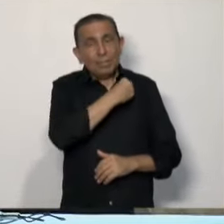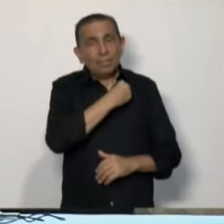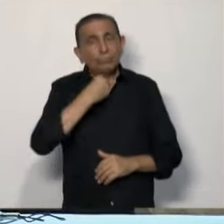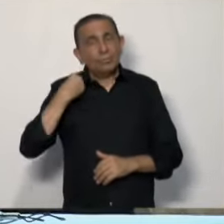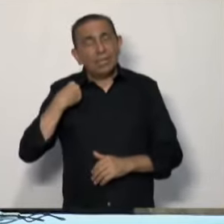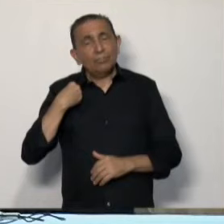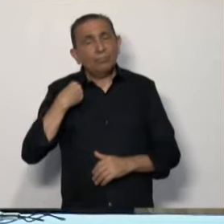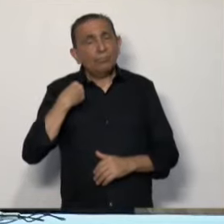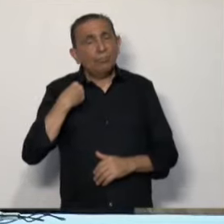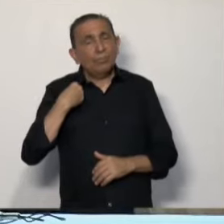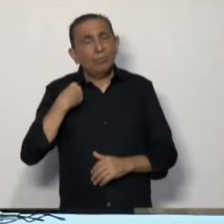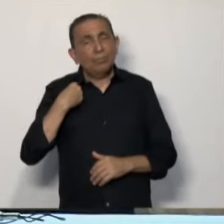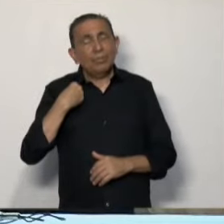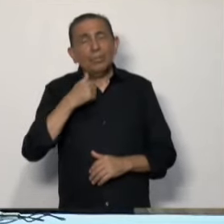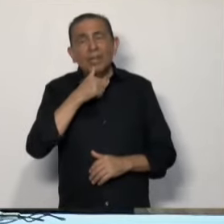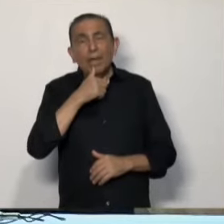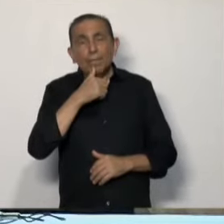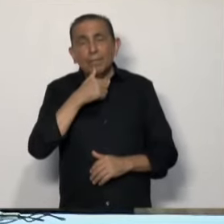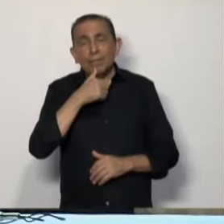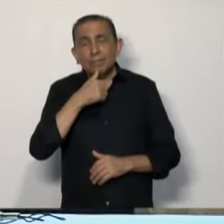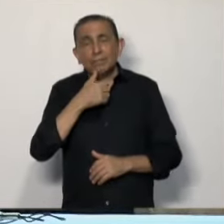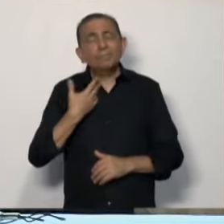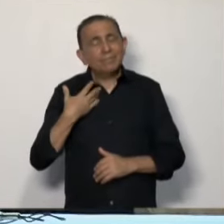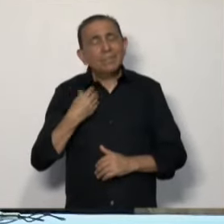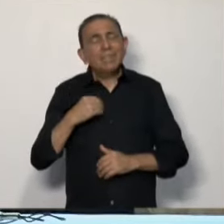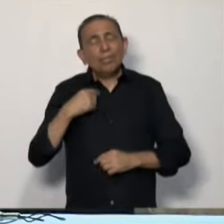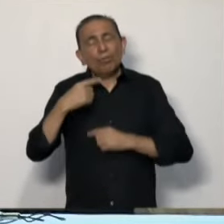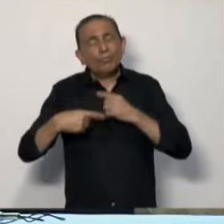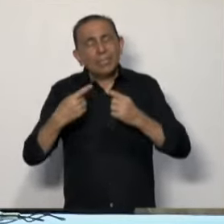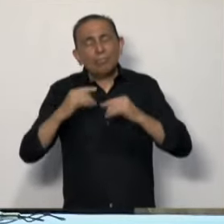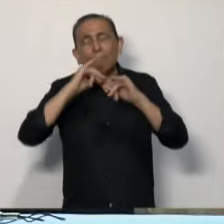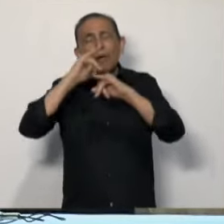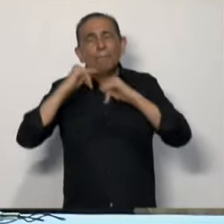Espíritu Santo. Nos podemos quedar en paz.